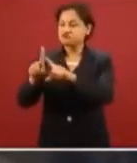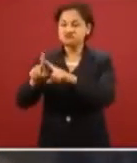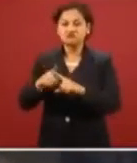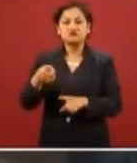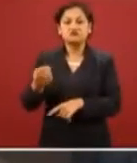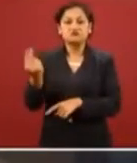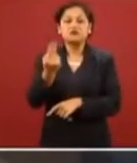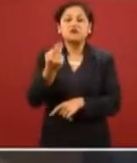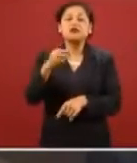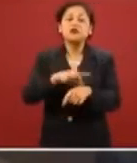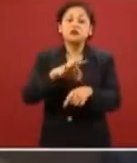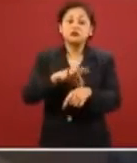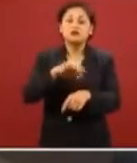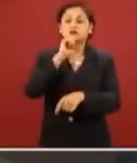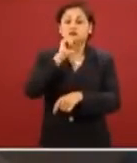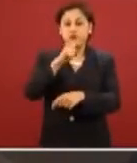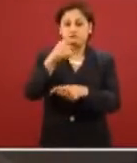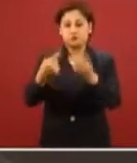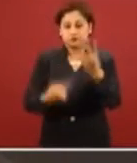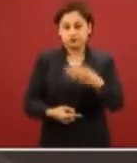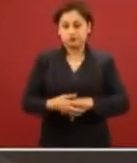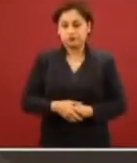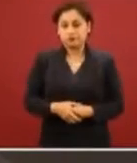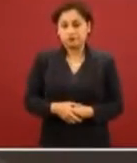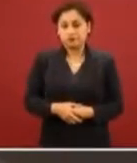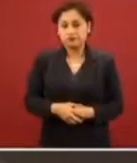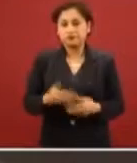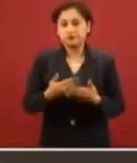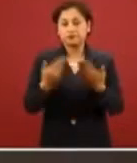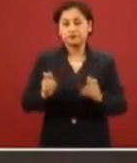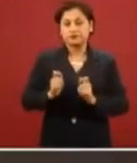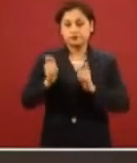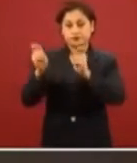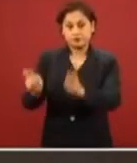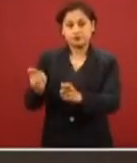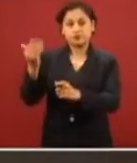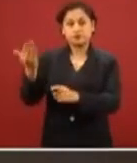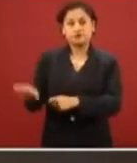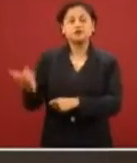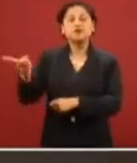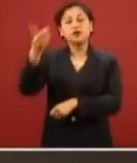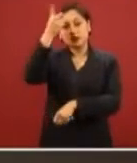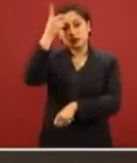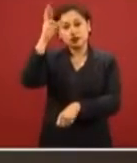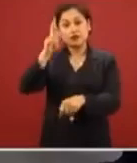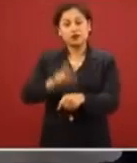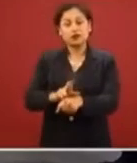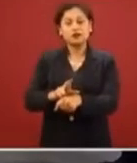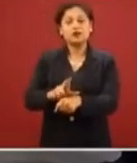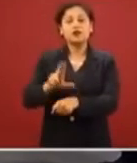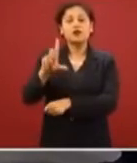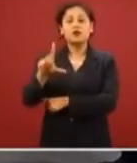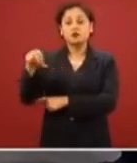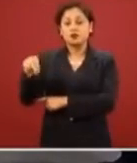Vamos a darle la palabra al director de la Lotería Nacional, Ernesto Prieto.